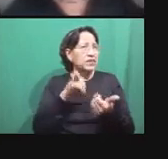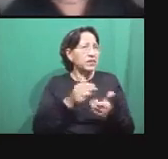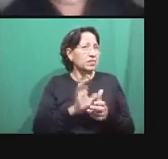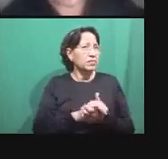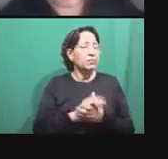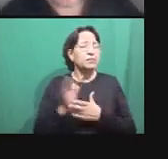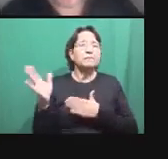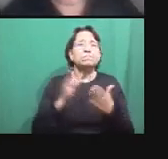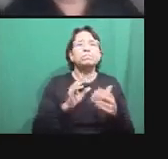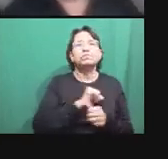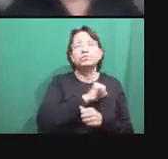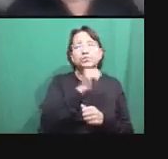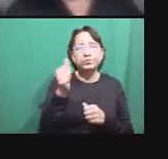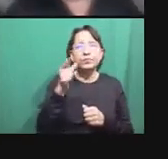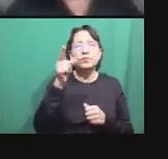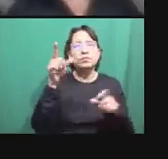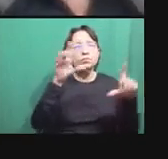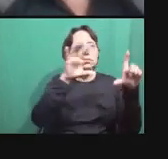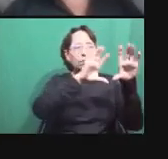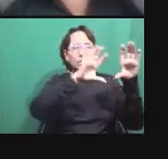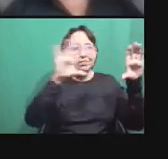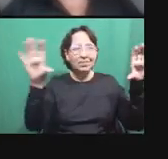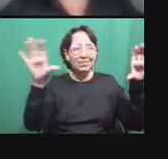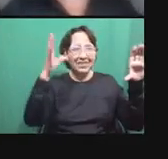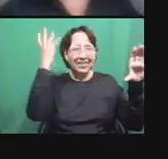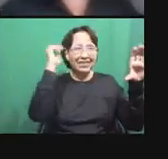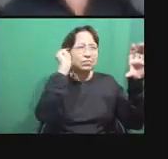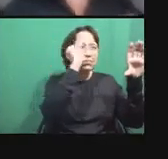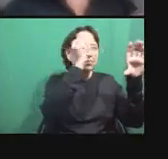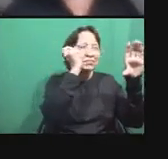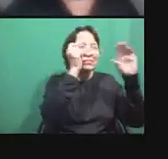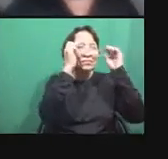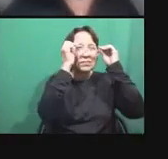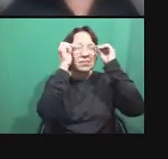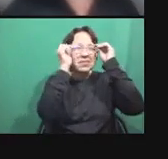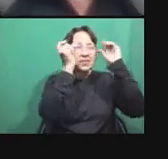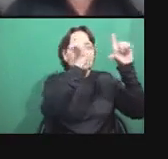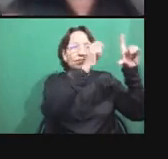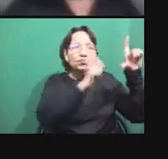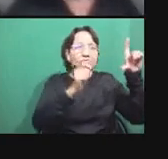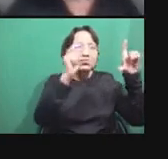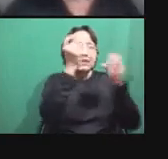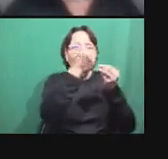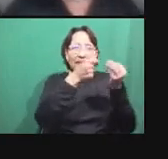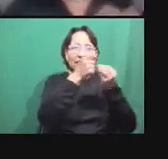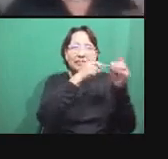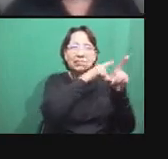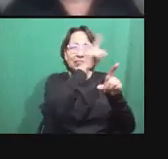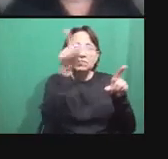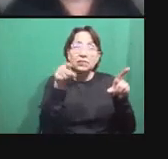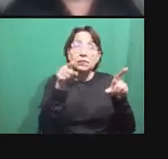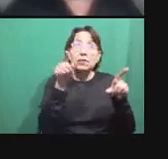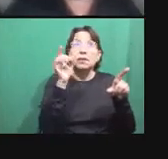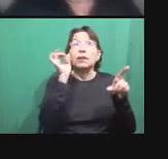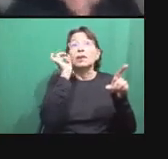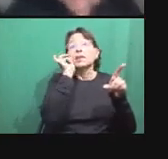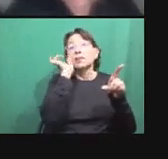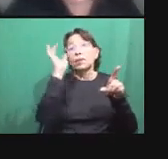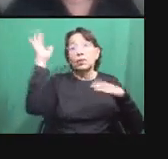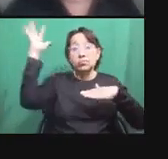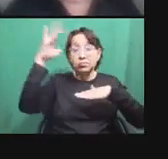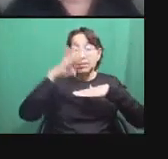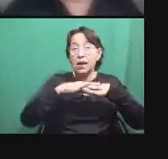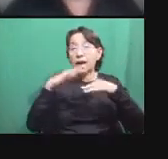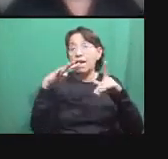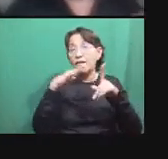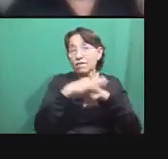múltiples que se diseñaron por el Capitolio Nacional no era también una alteración de esa Plaza de Bolívar y de ese orden? También hay allí